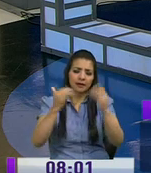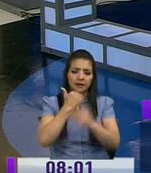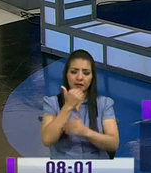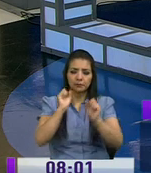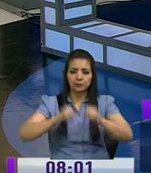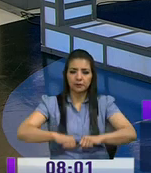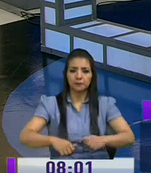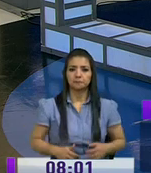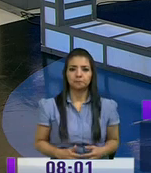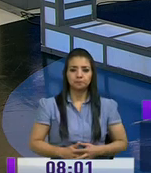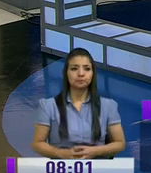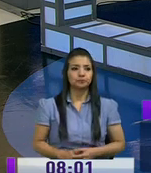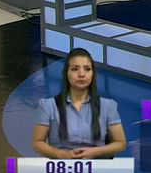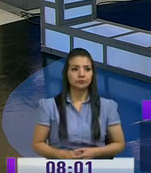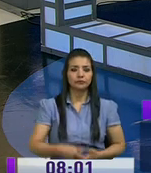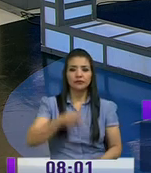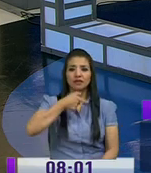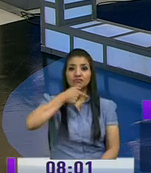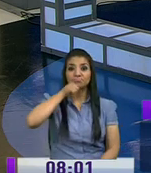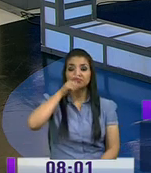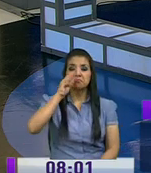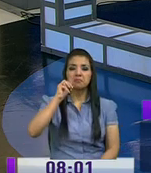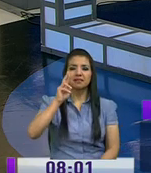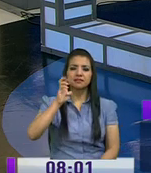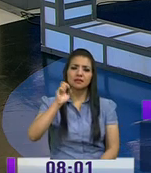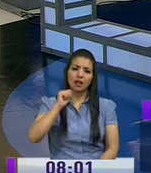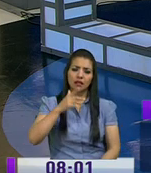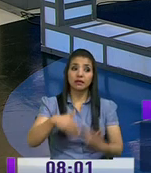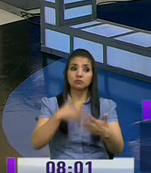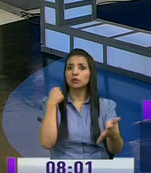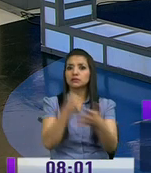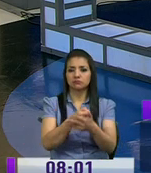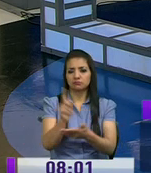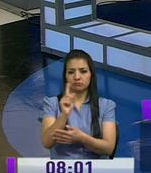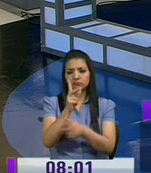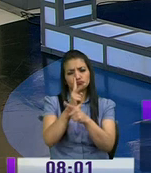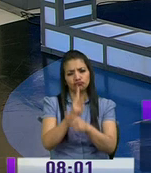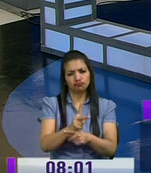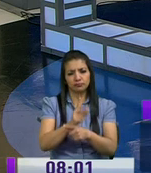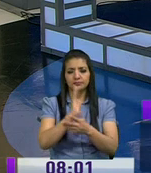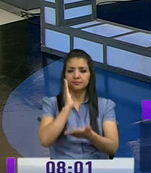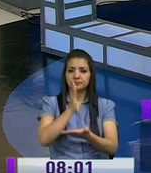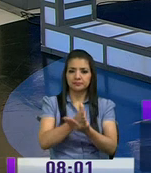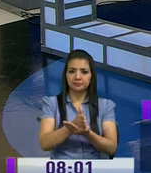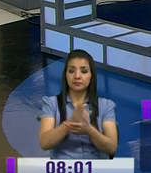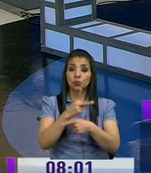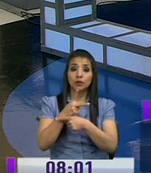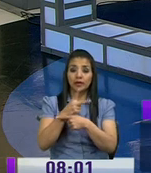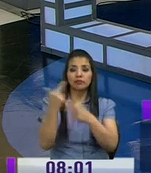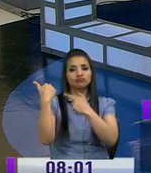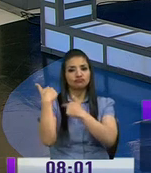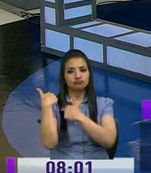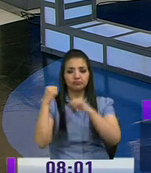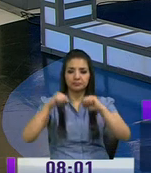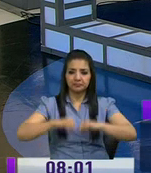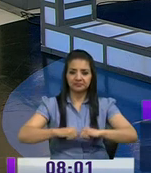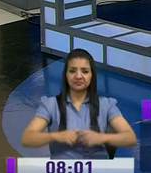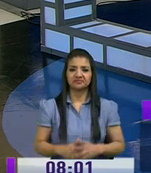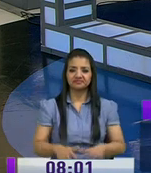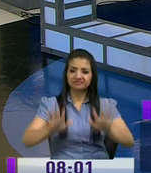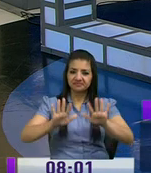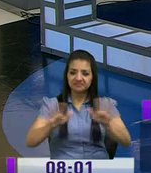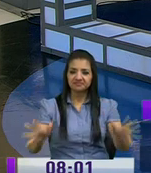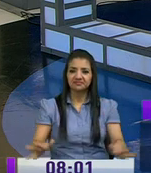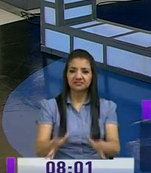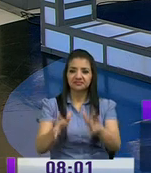Cualquier cosita, mis telas si quieren. Eso, para evitar los accidentes de tránsito, por favor. Todo con mesura, con responsabilidad. Bueno, así con buen